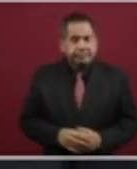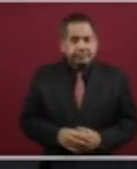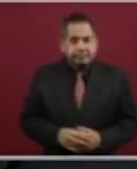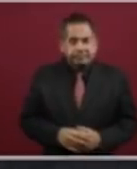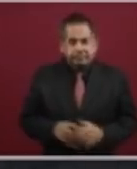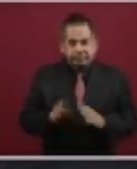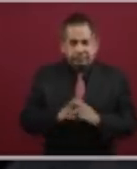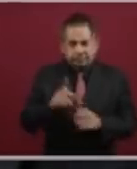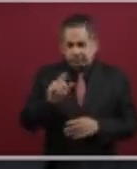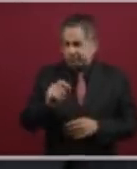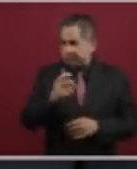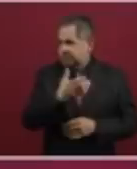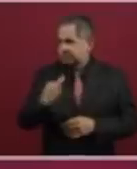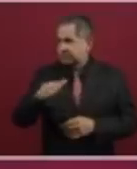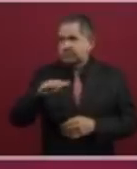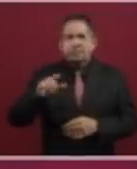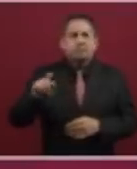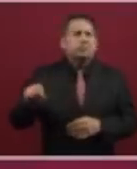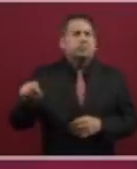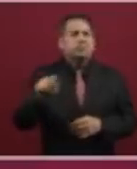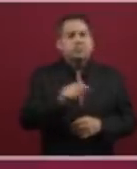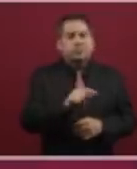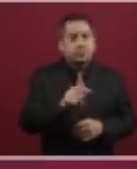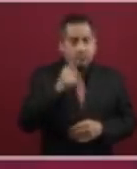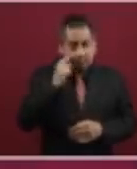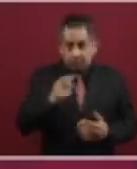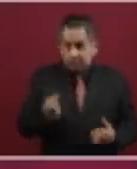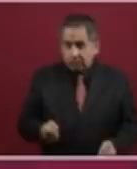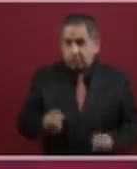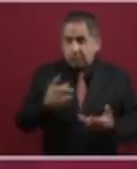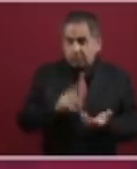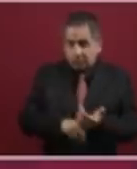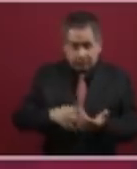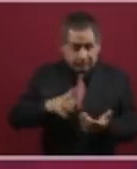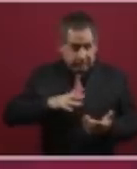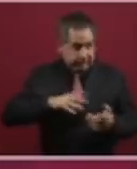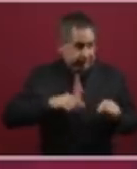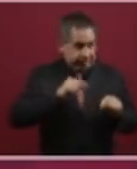con 20 campos así. ¿Y saben cuántos campos estamos